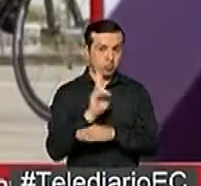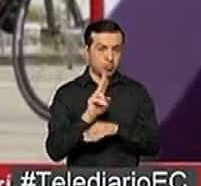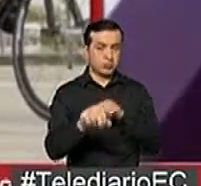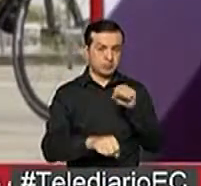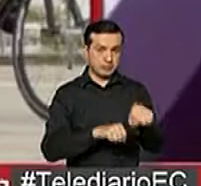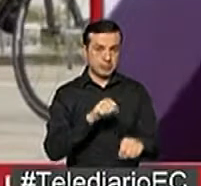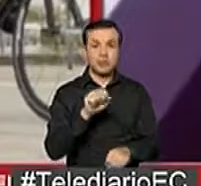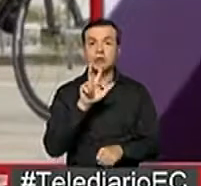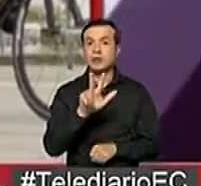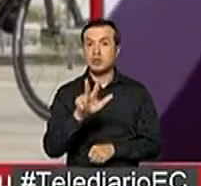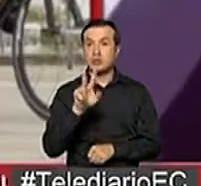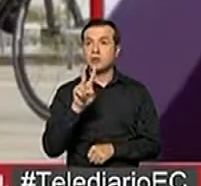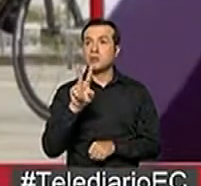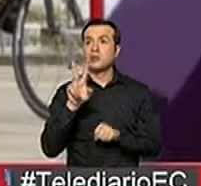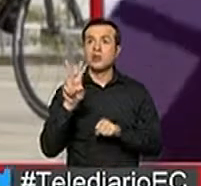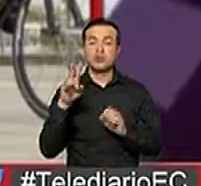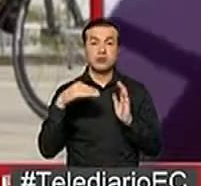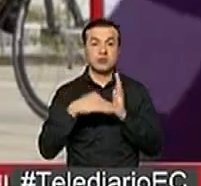mientras